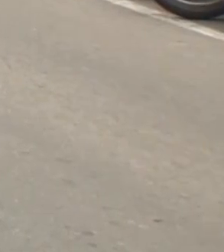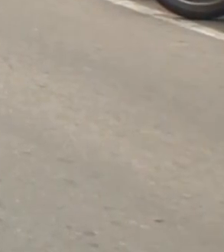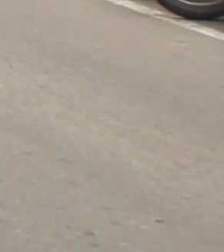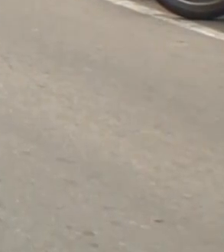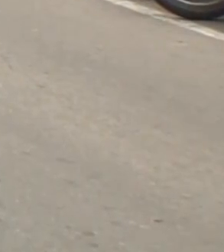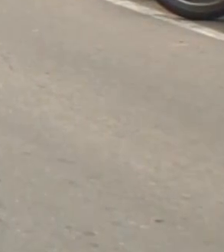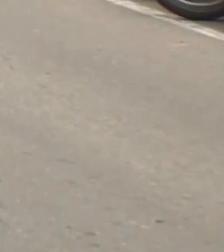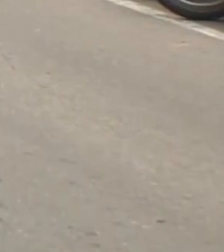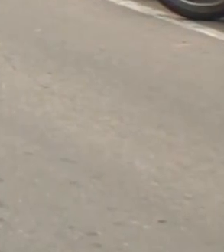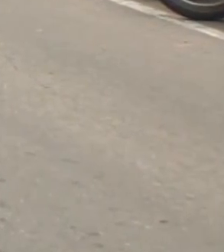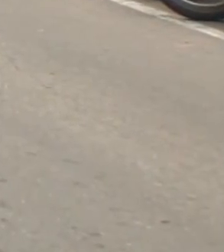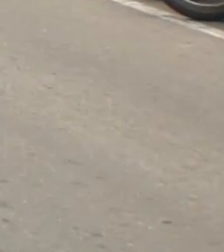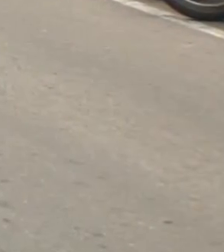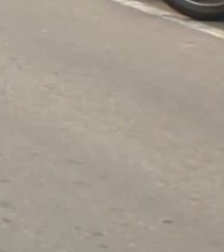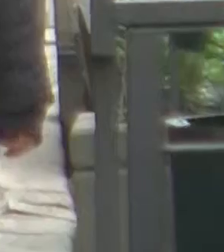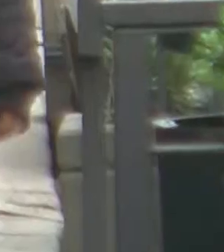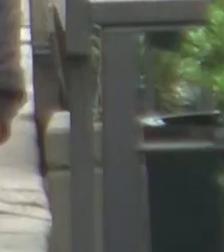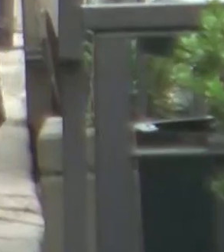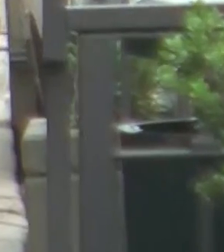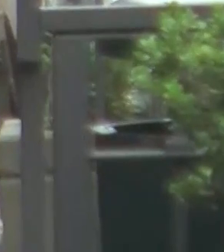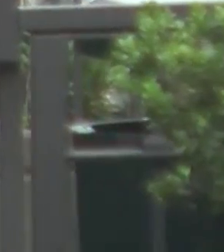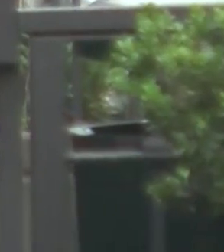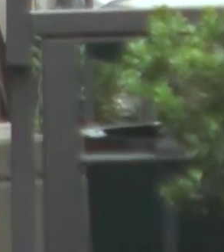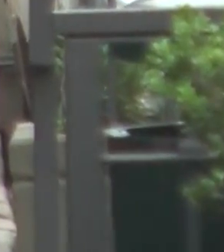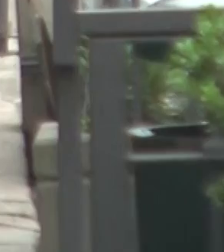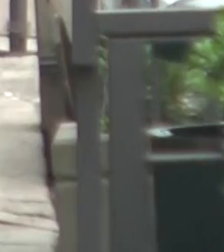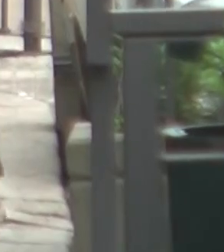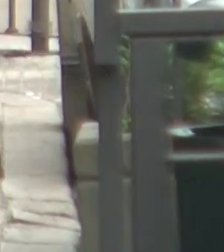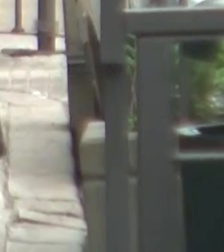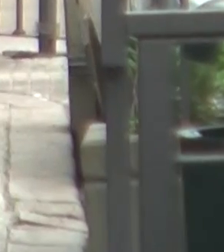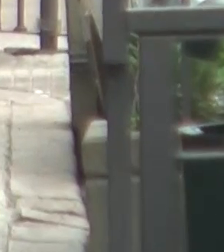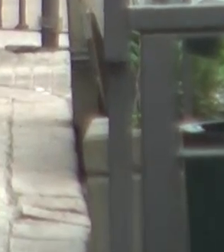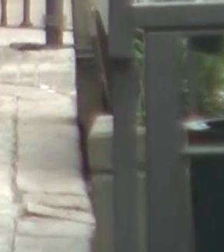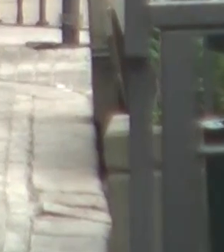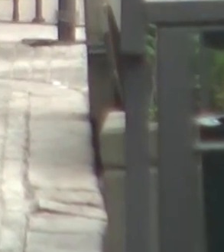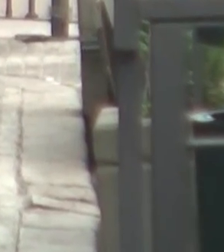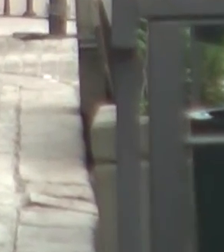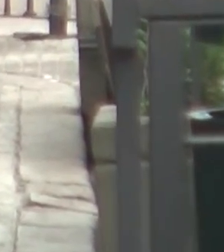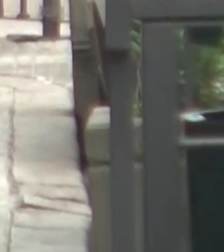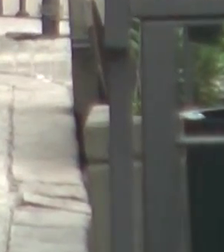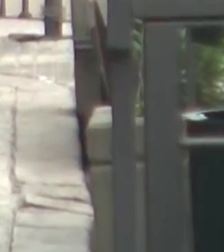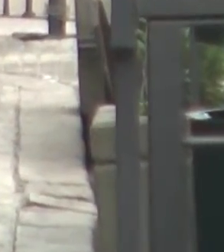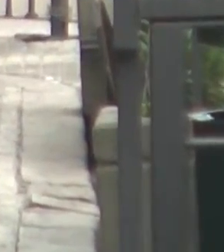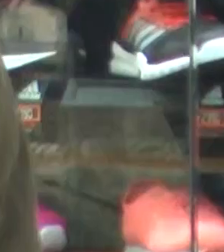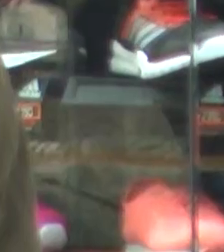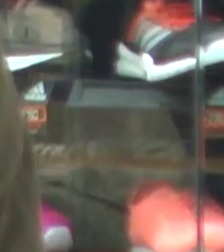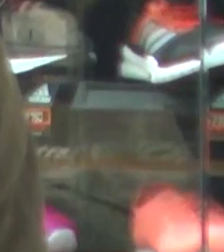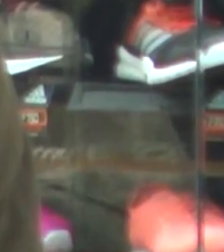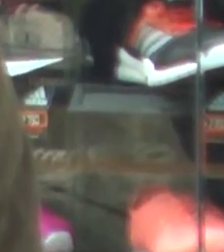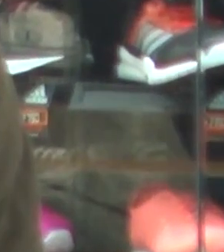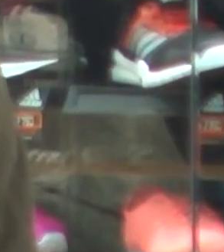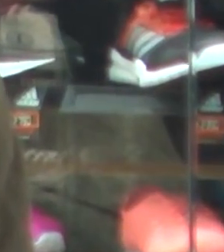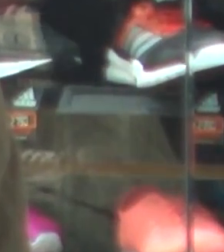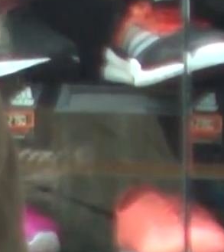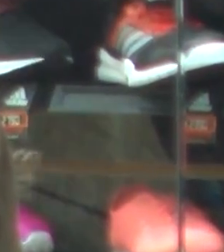nacional de desarrollo y la cnn este instrumento requiere de una ley estaremos enviando